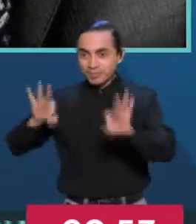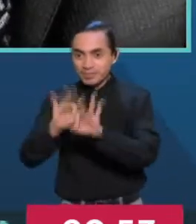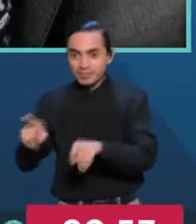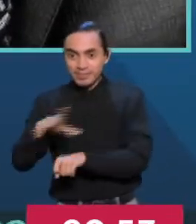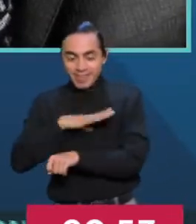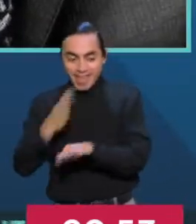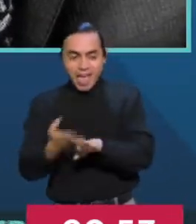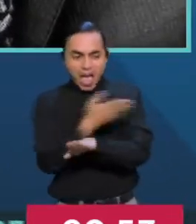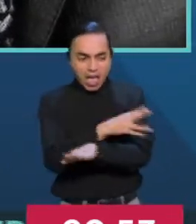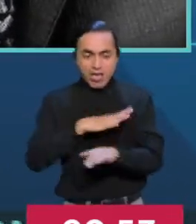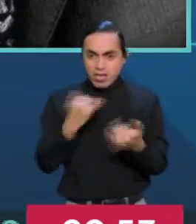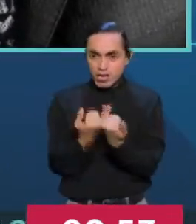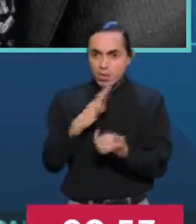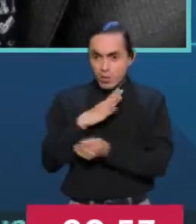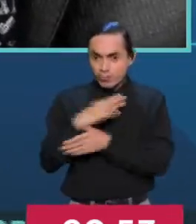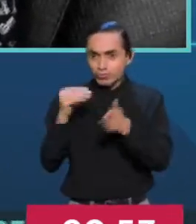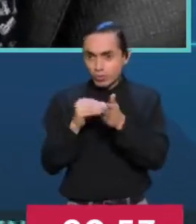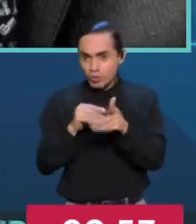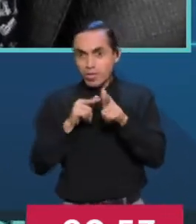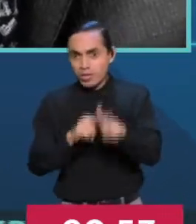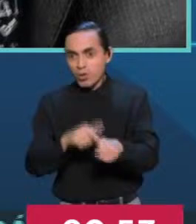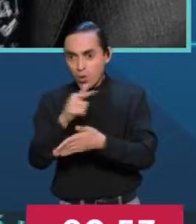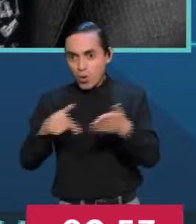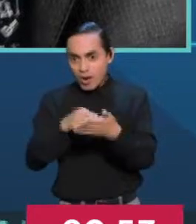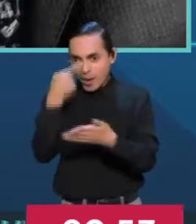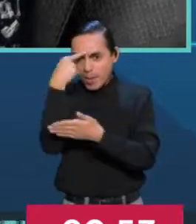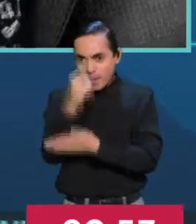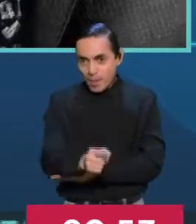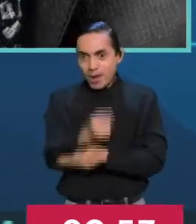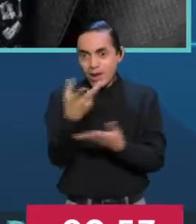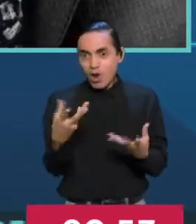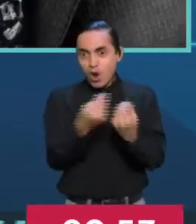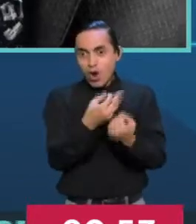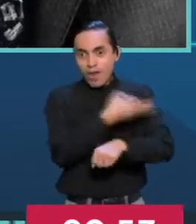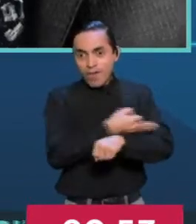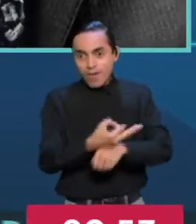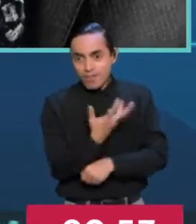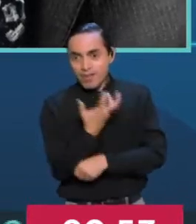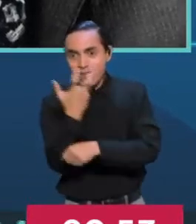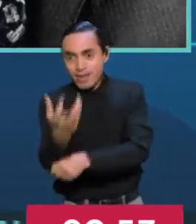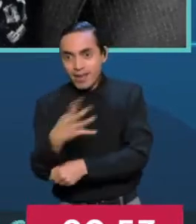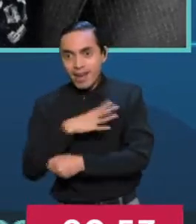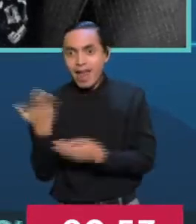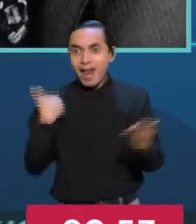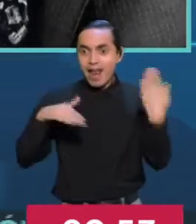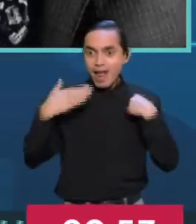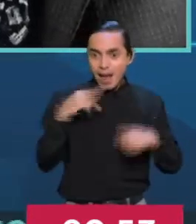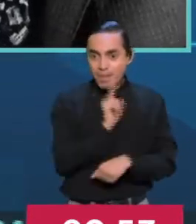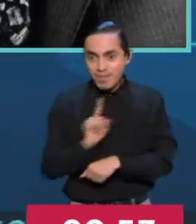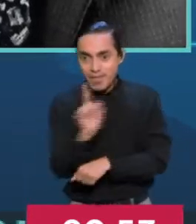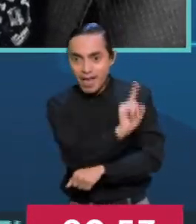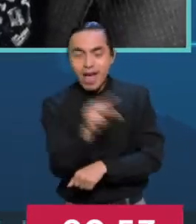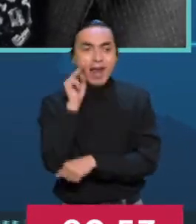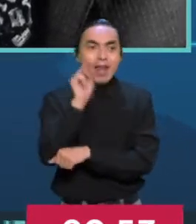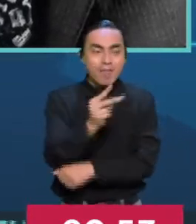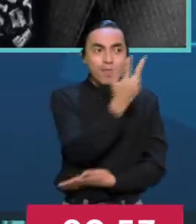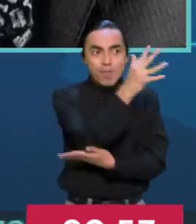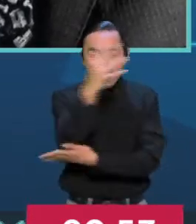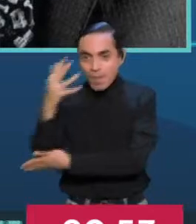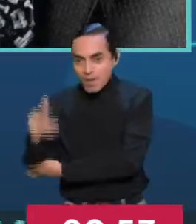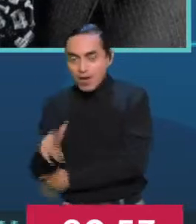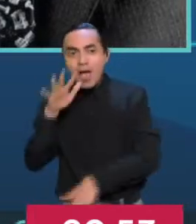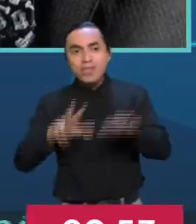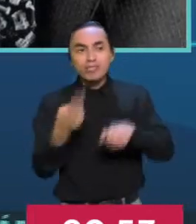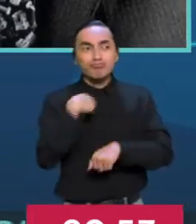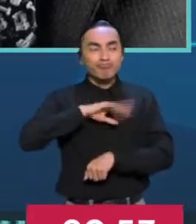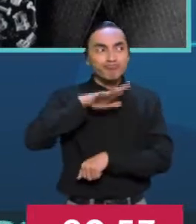en su época siguen siendo un lugar para ir con la familia, a caminar, ¿no?, a disfrutar de la naturaleza, que también muchas veces pasa desapercibida aquí en la